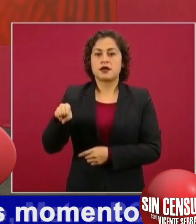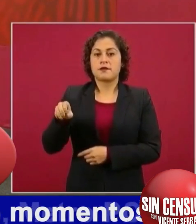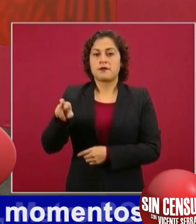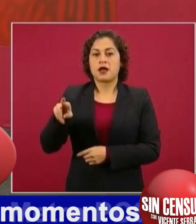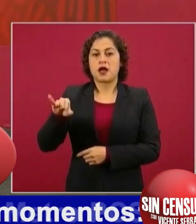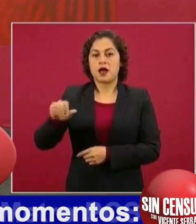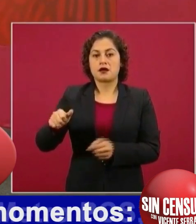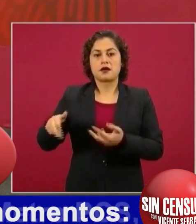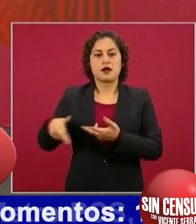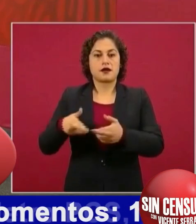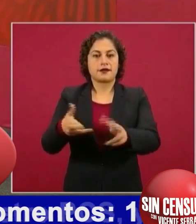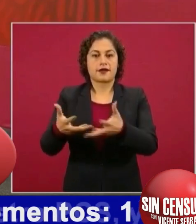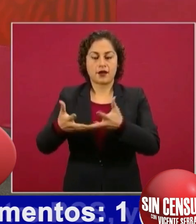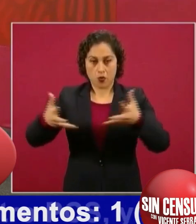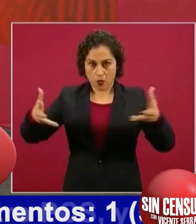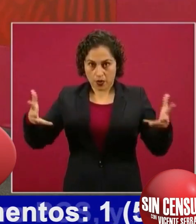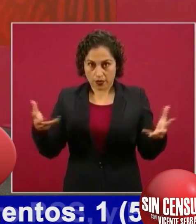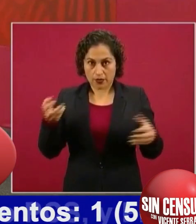Grande,